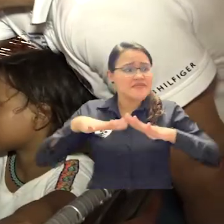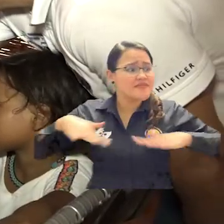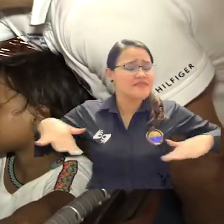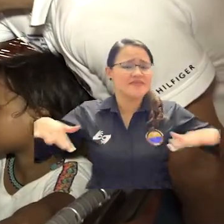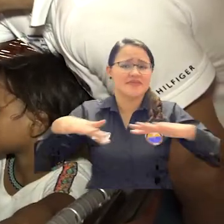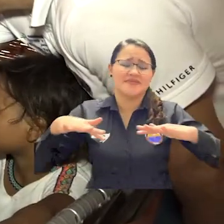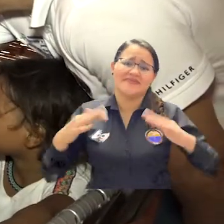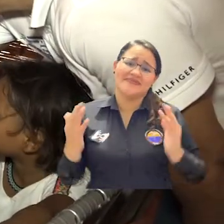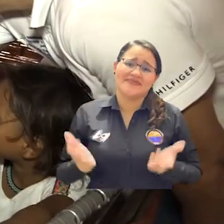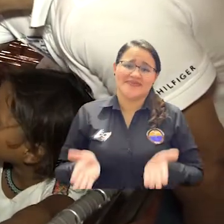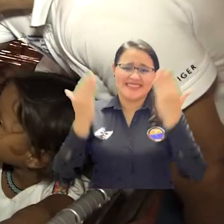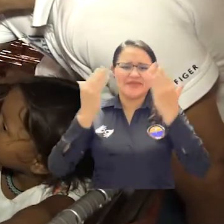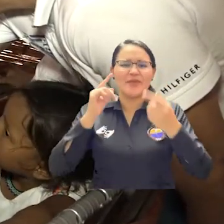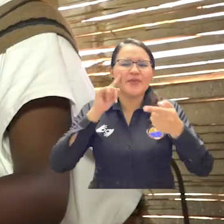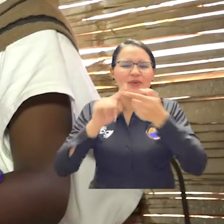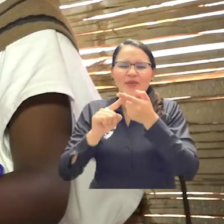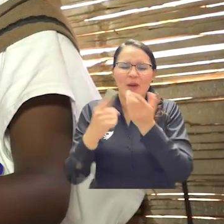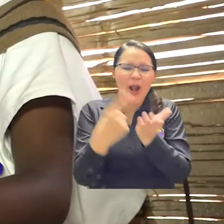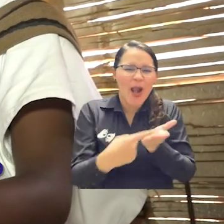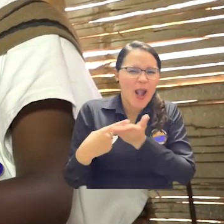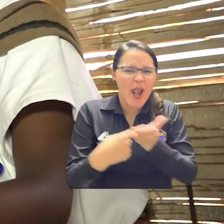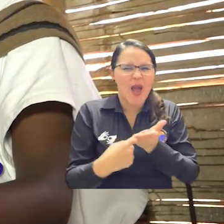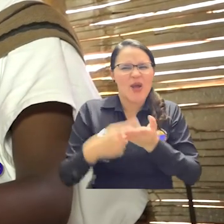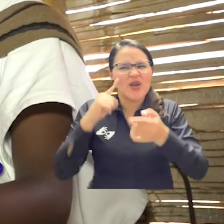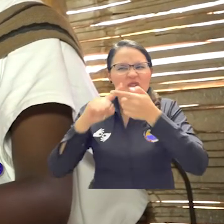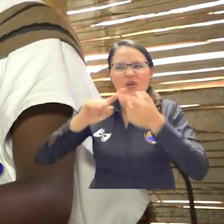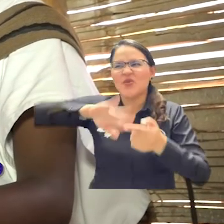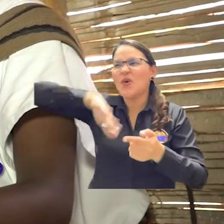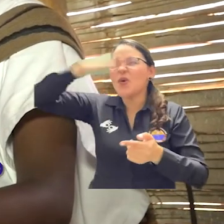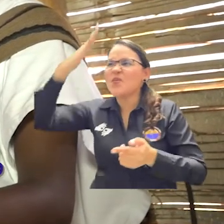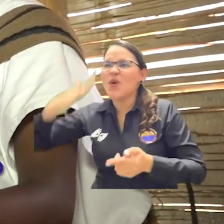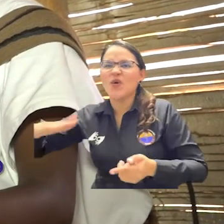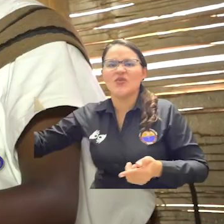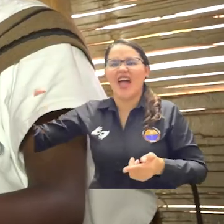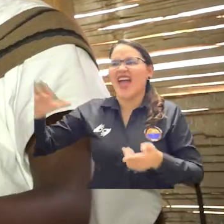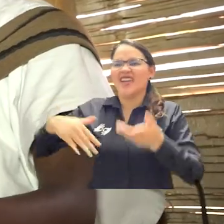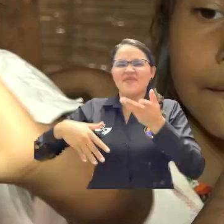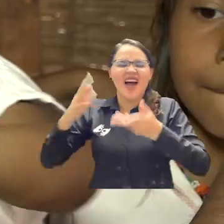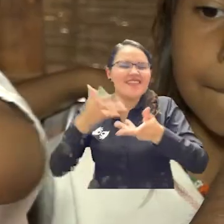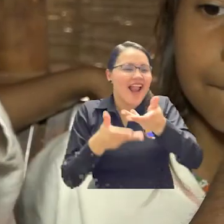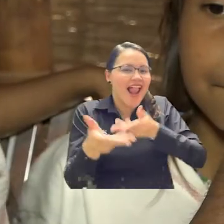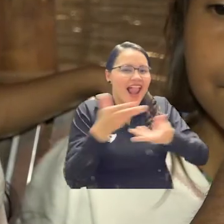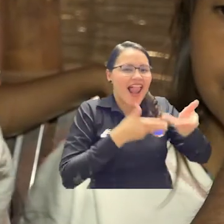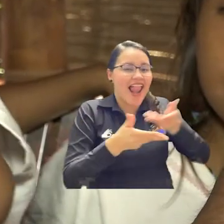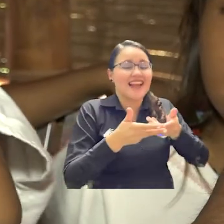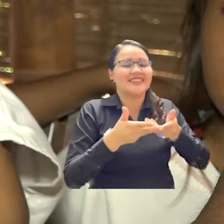Este espacio que se ha denominado Espacio de Diálogo con el Territorio y las Montañas Murum.